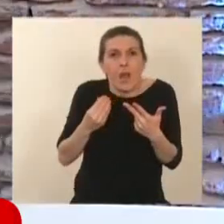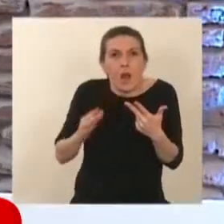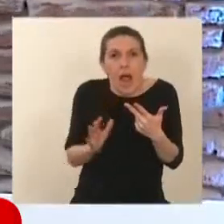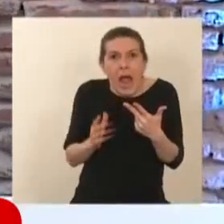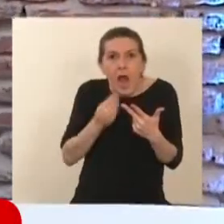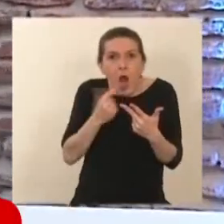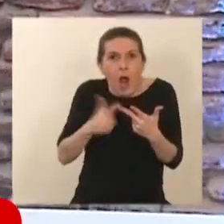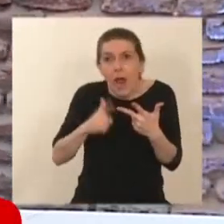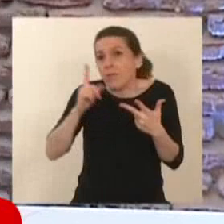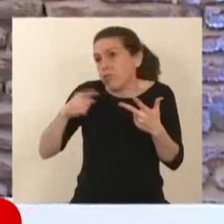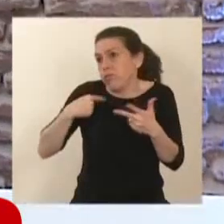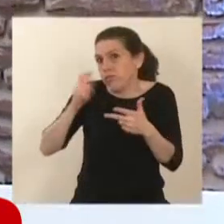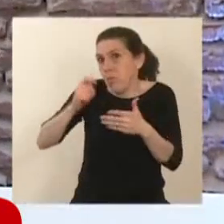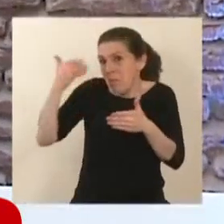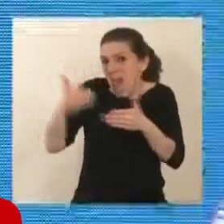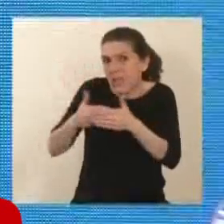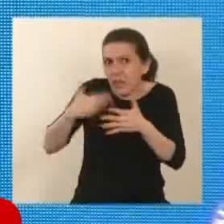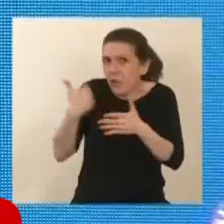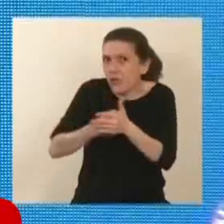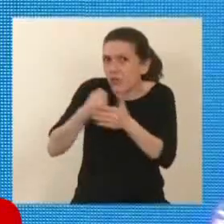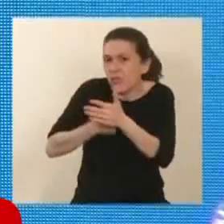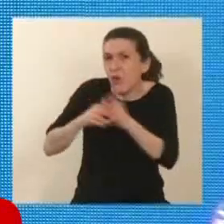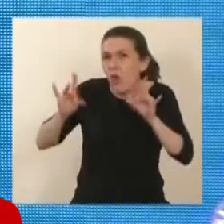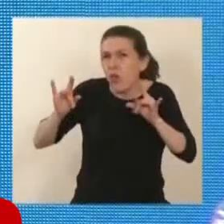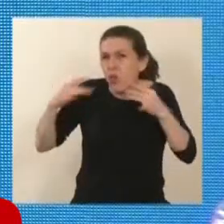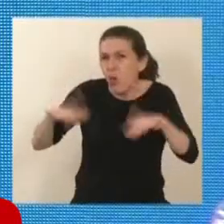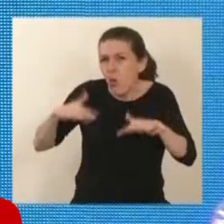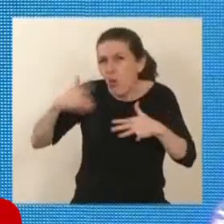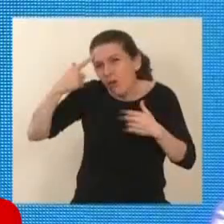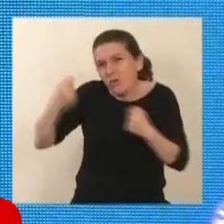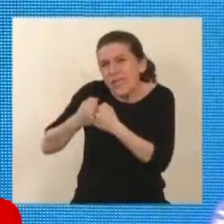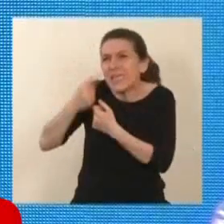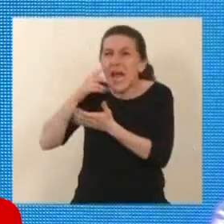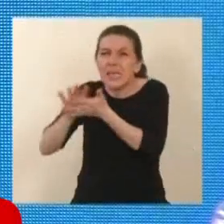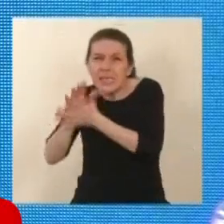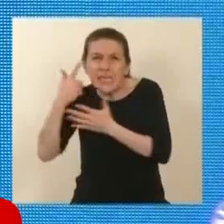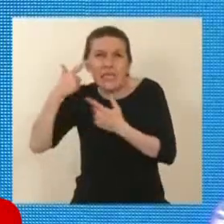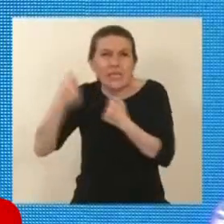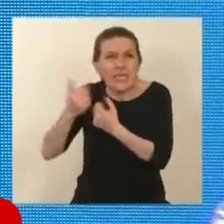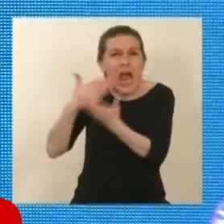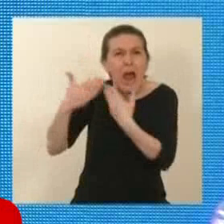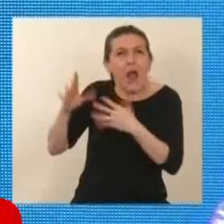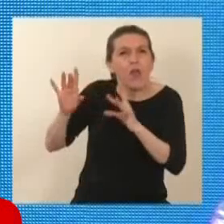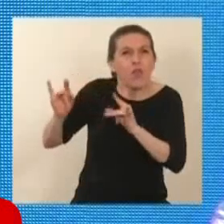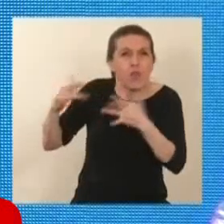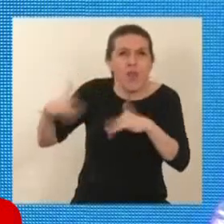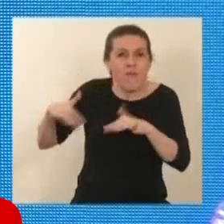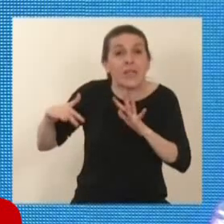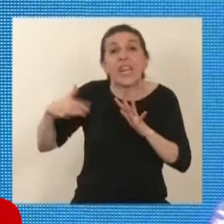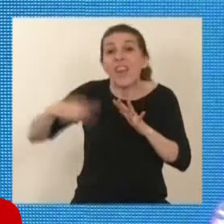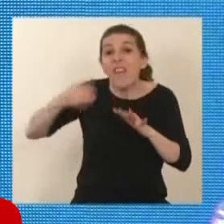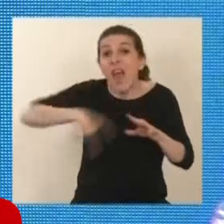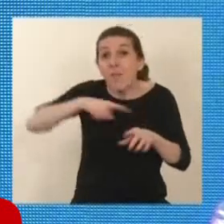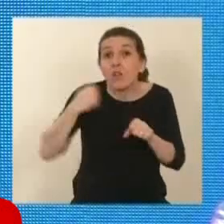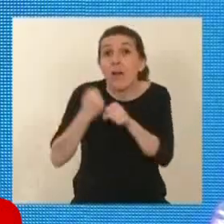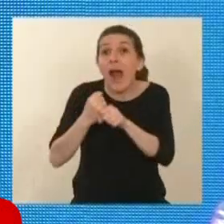sido durísimo en los últimos meses, negociaciones bien complejas y duras. Es algo que en lo que tenemos que trabajar